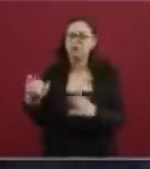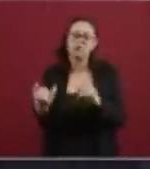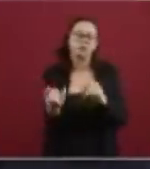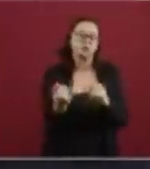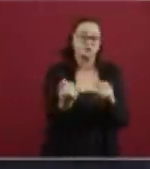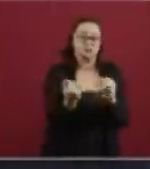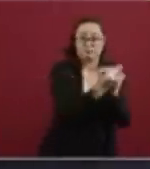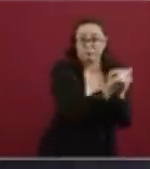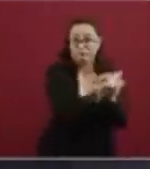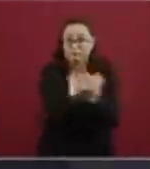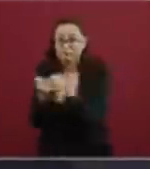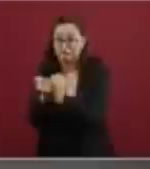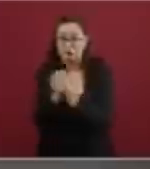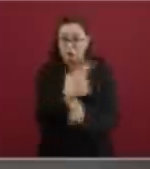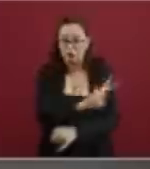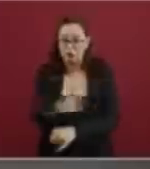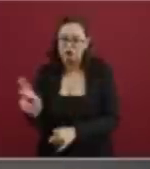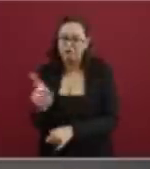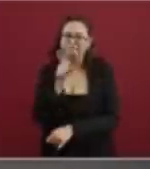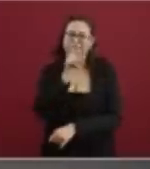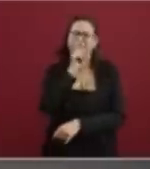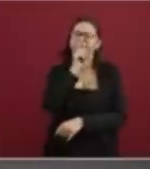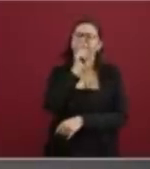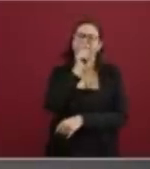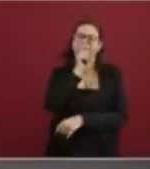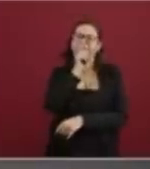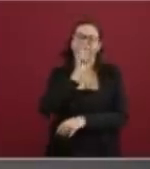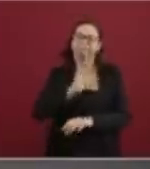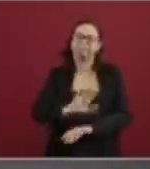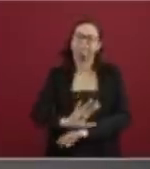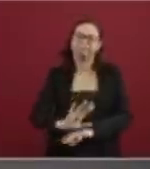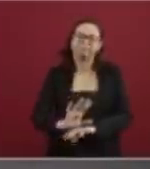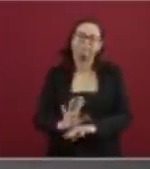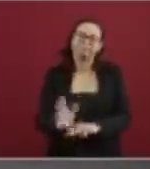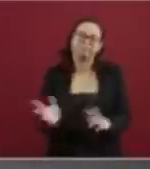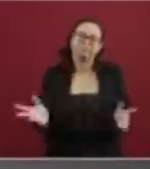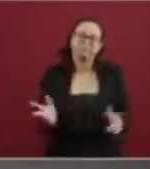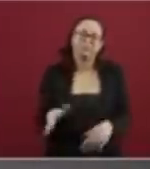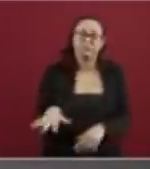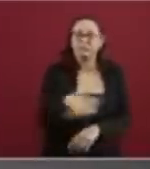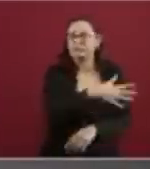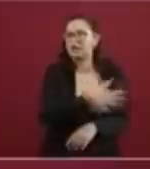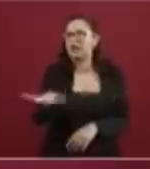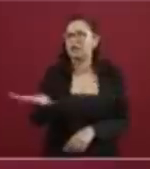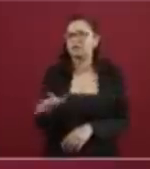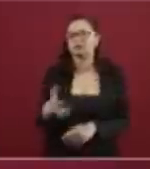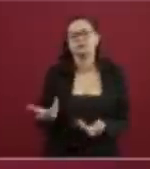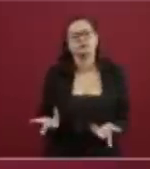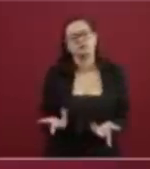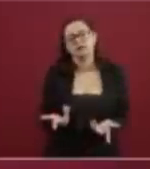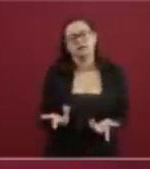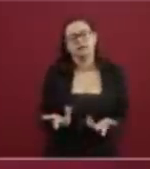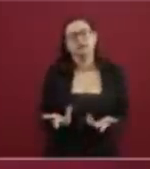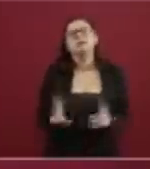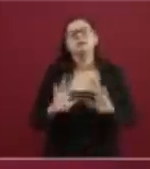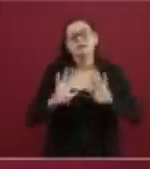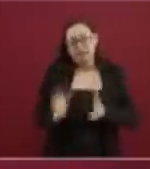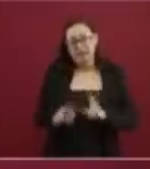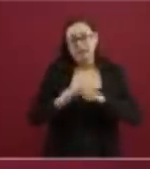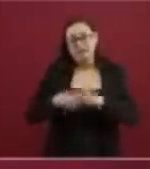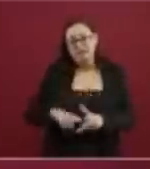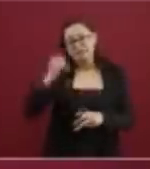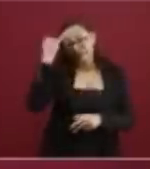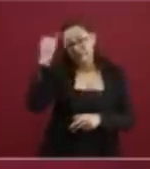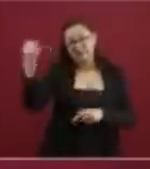tampoco tendríamos tantos elementos si se está creando la Guardia Nacional, porque